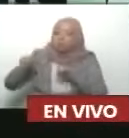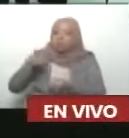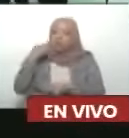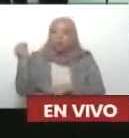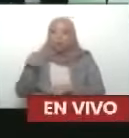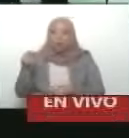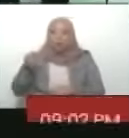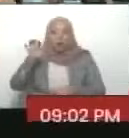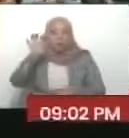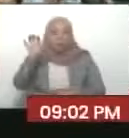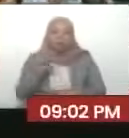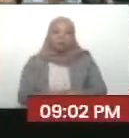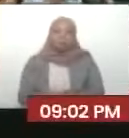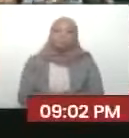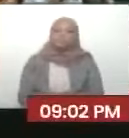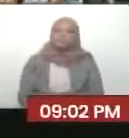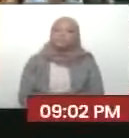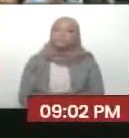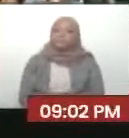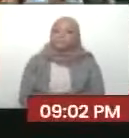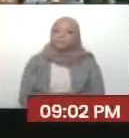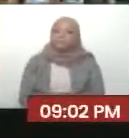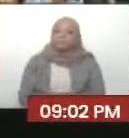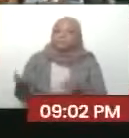jóvenes de la patria.